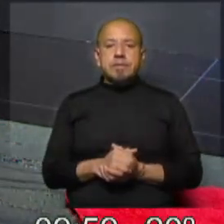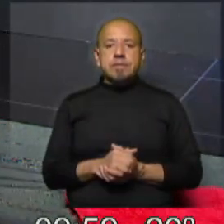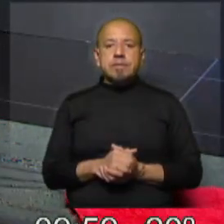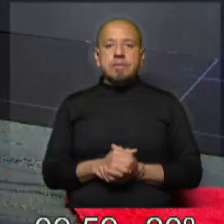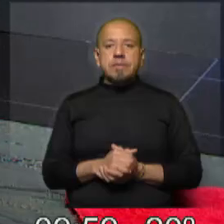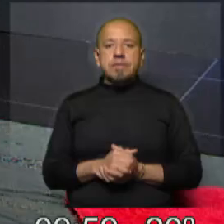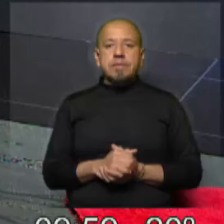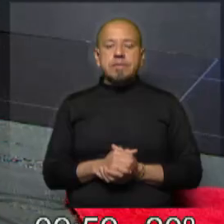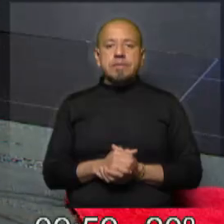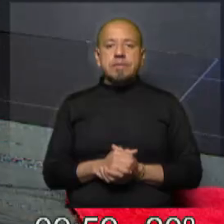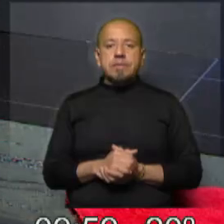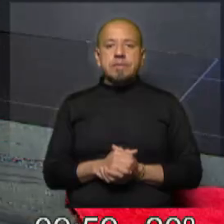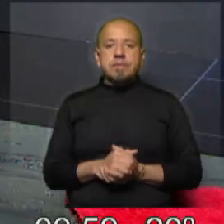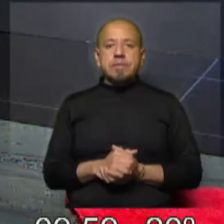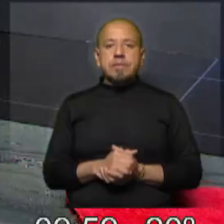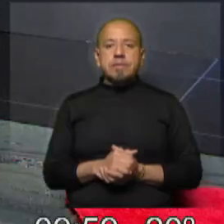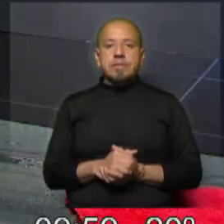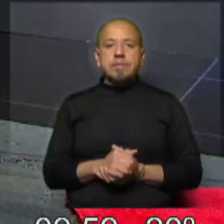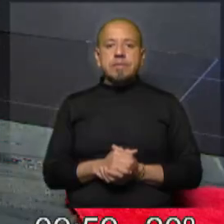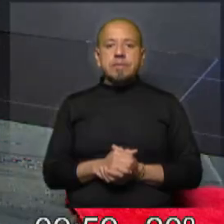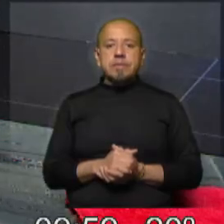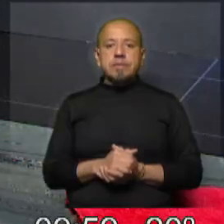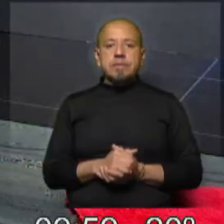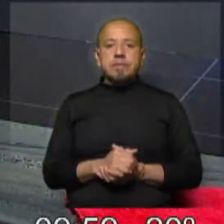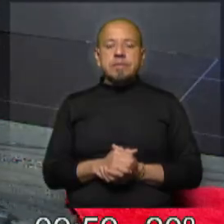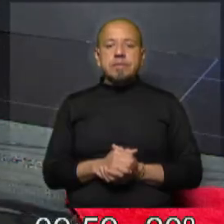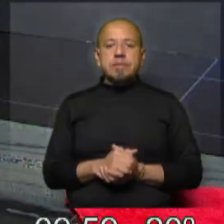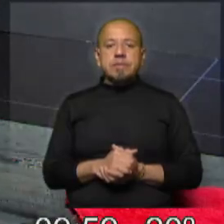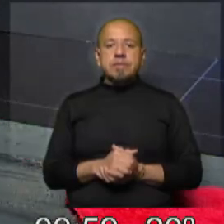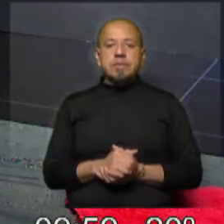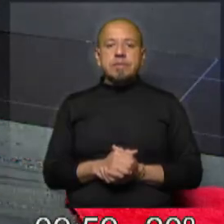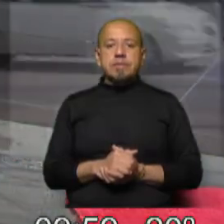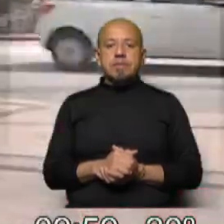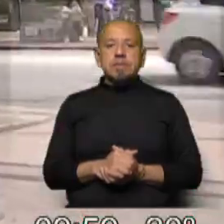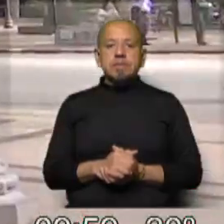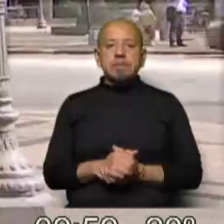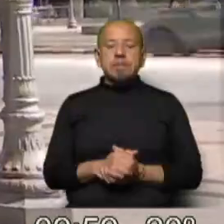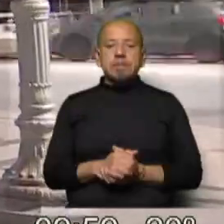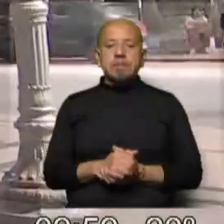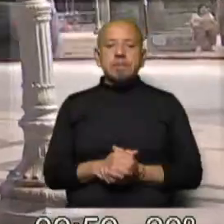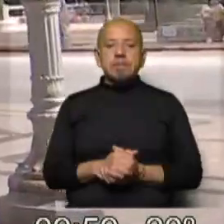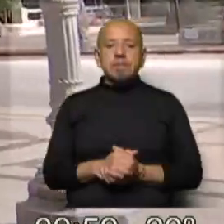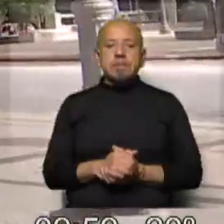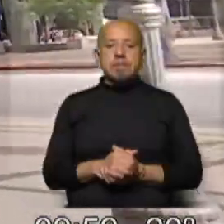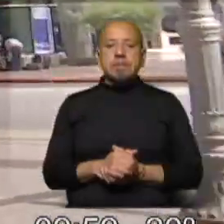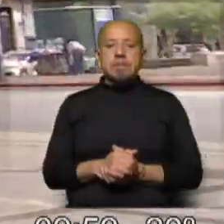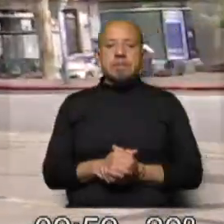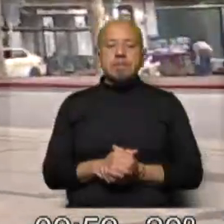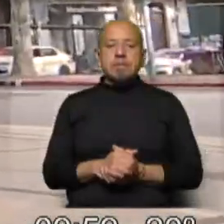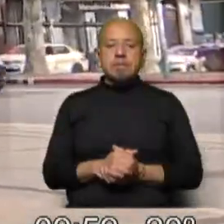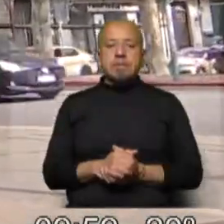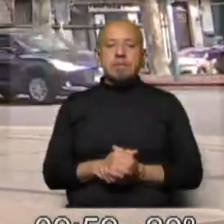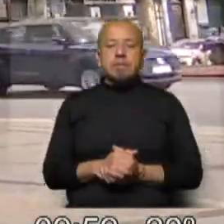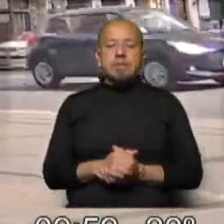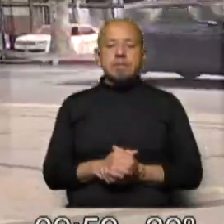Increíble, Fito. Bueno, invitanos. La próxima vez que vengas a visitar. No, ya la echaron a mi amiga. Esa casa enorme, invitar. La echaron a mi amiga de Vía de